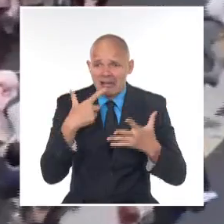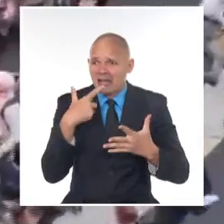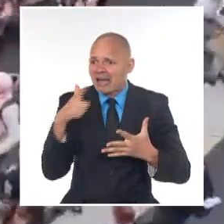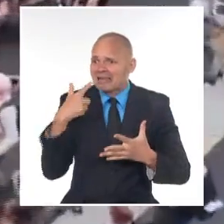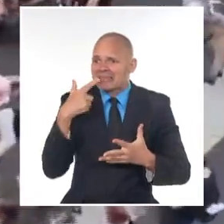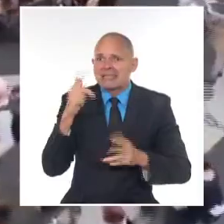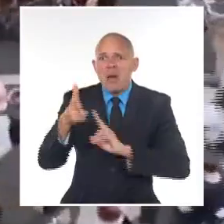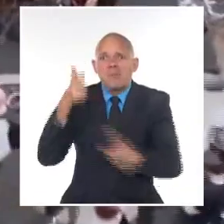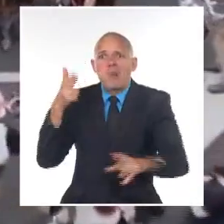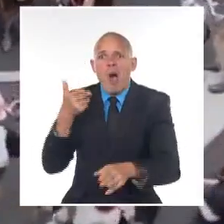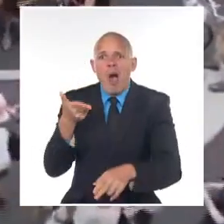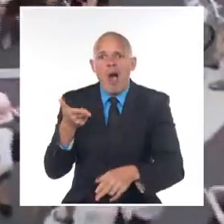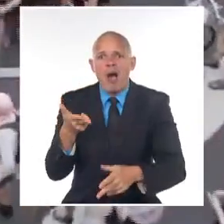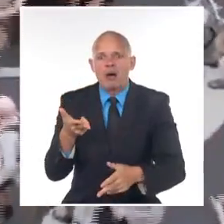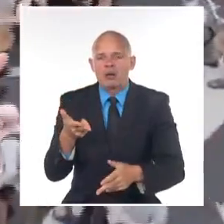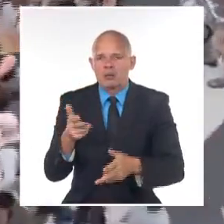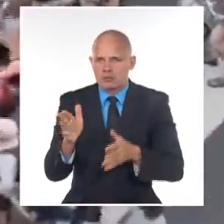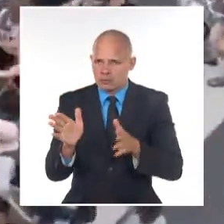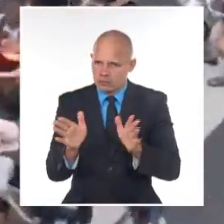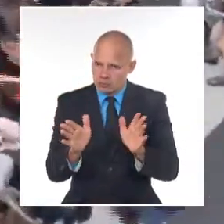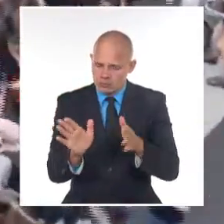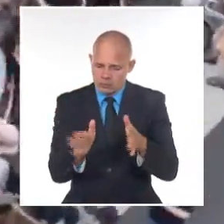brutal.